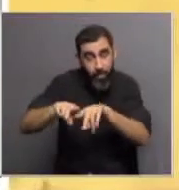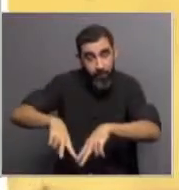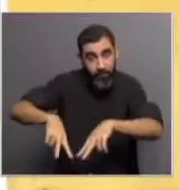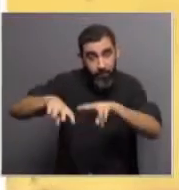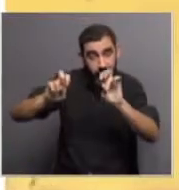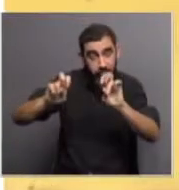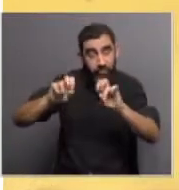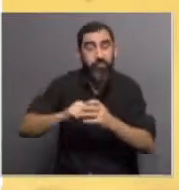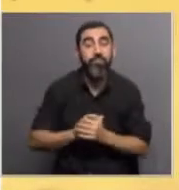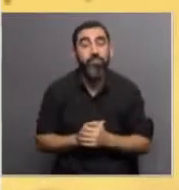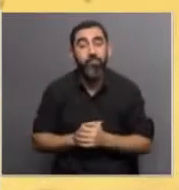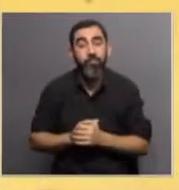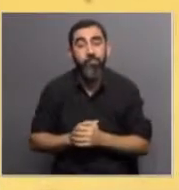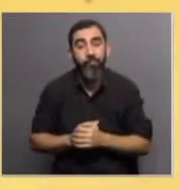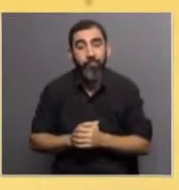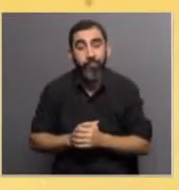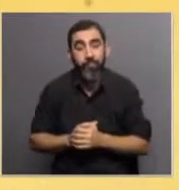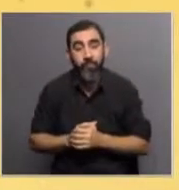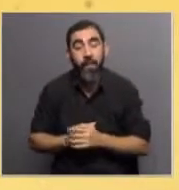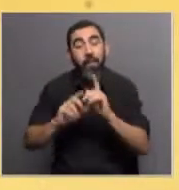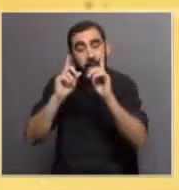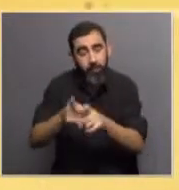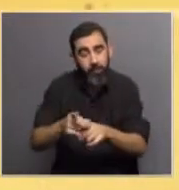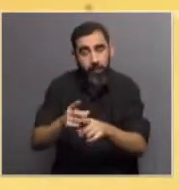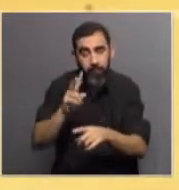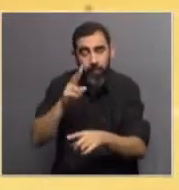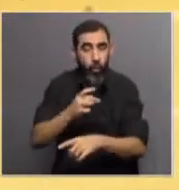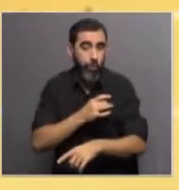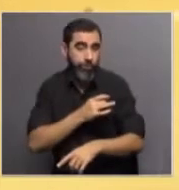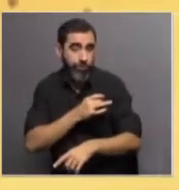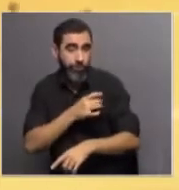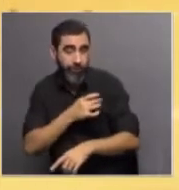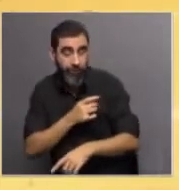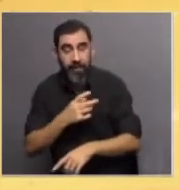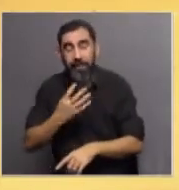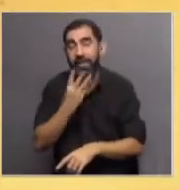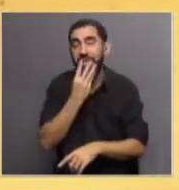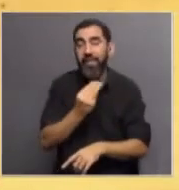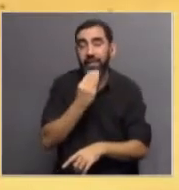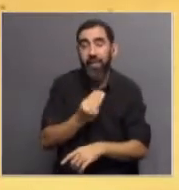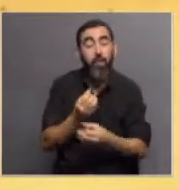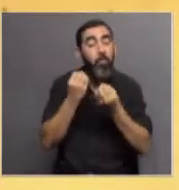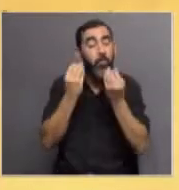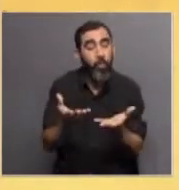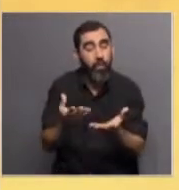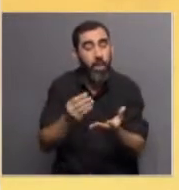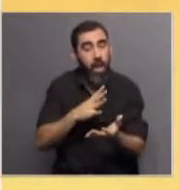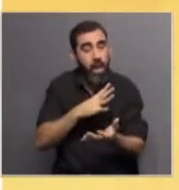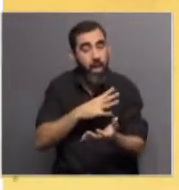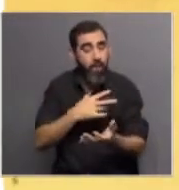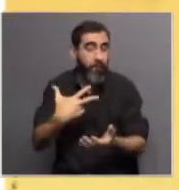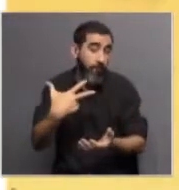reporte número 12 del GIAD, analizamos también el caso de Chile e Israel, porque tienen unas vacunas,